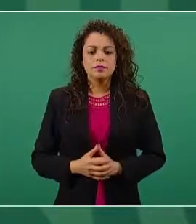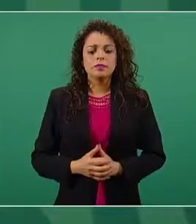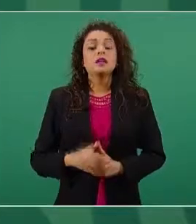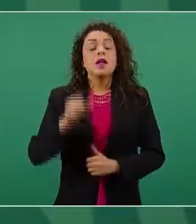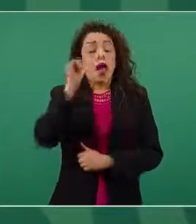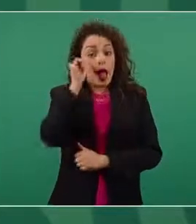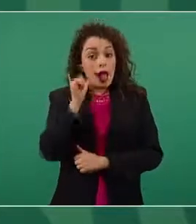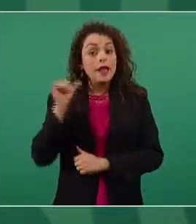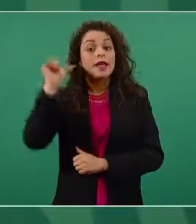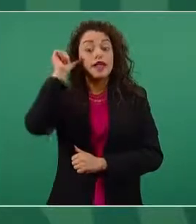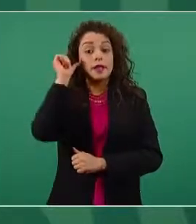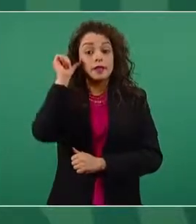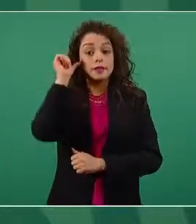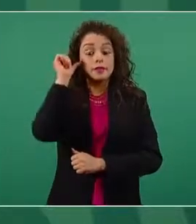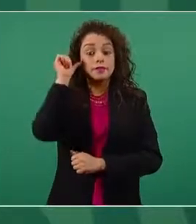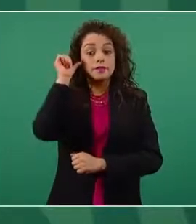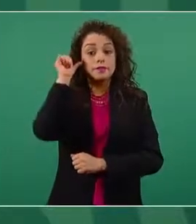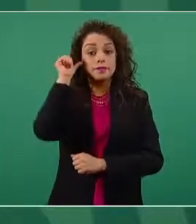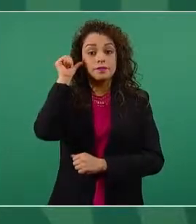Ayer se